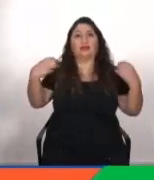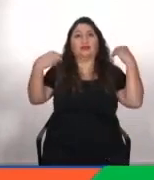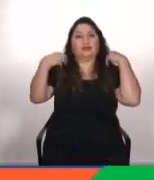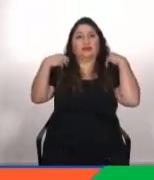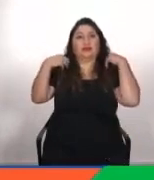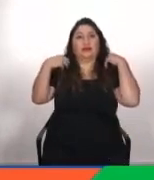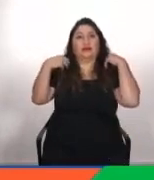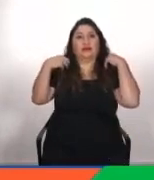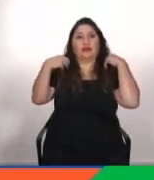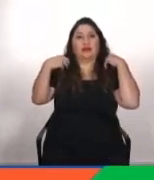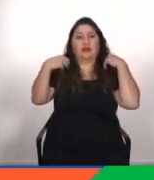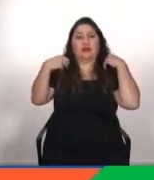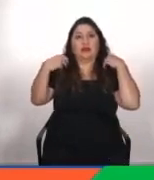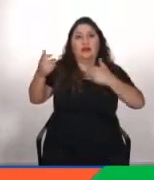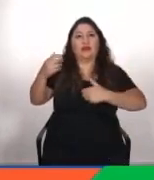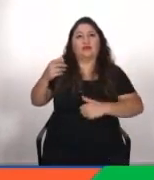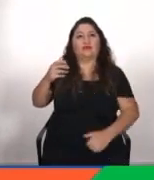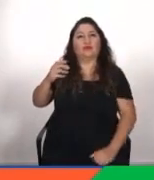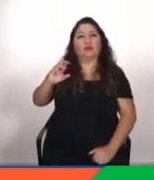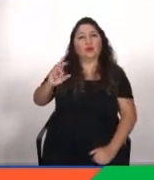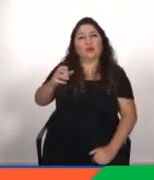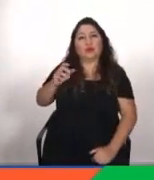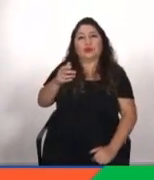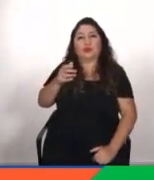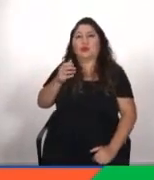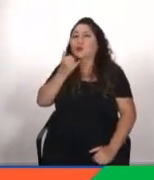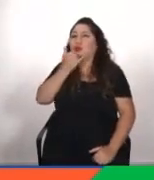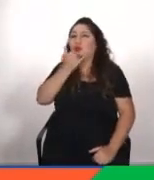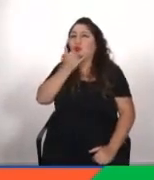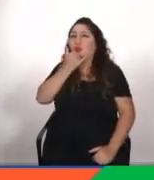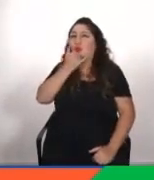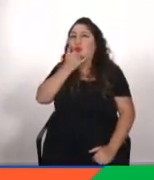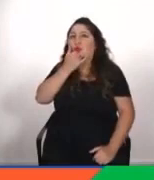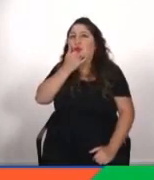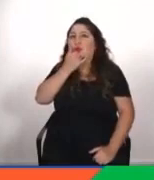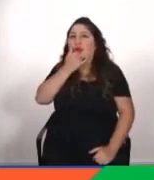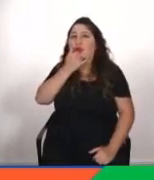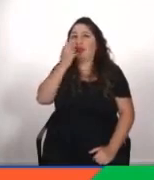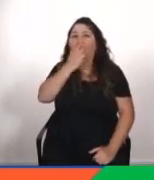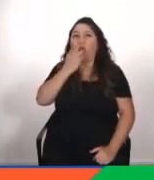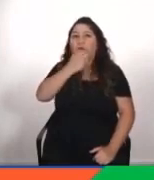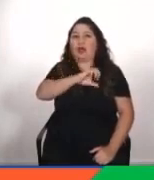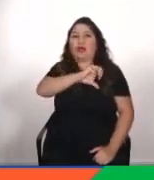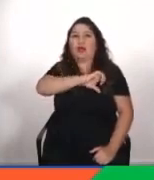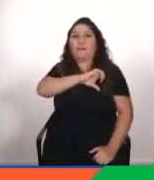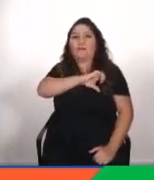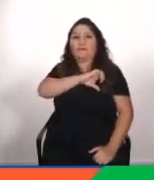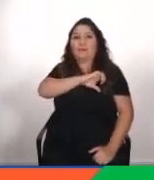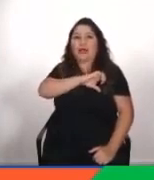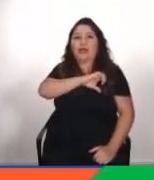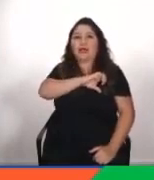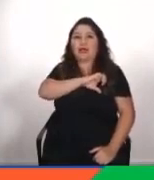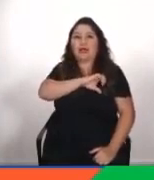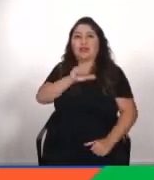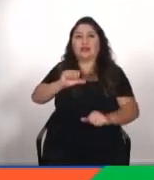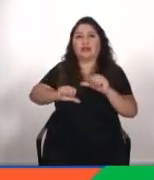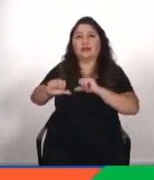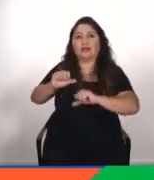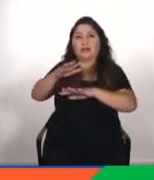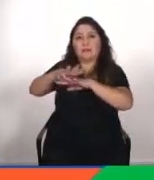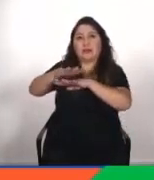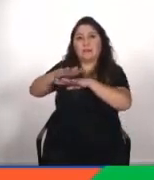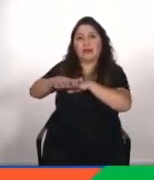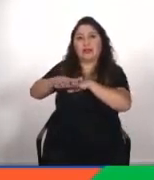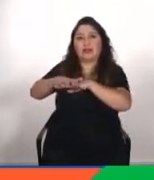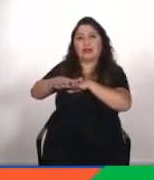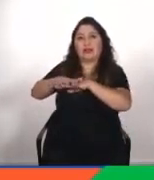matemáticas en YouTube probablemente más importante en habla hispana. Me refiero a Eduardo Sáenz de Cabezón, del canal Derivando. Eduardo, ¿cómo